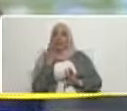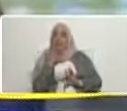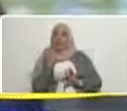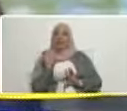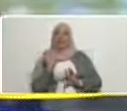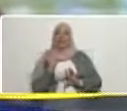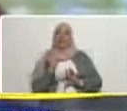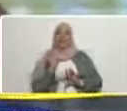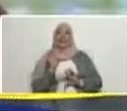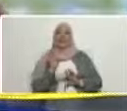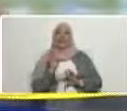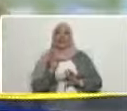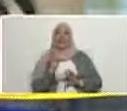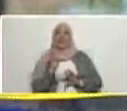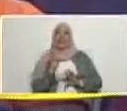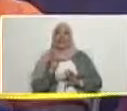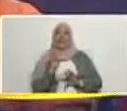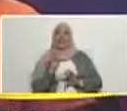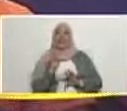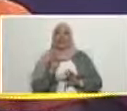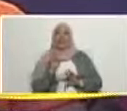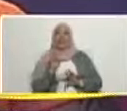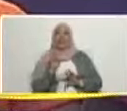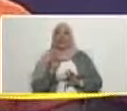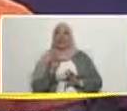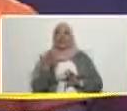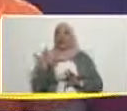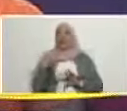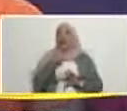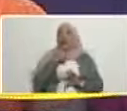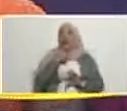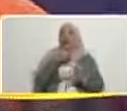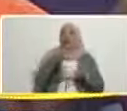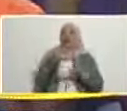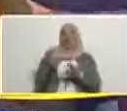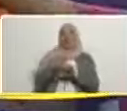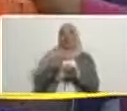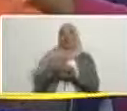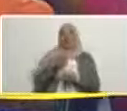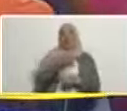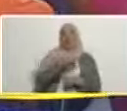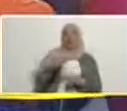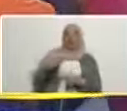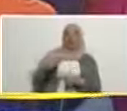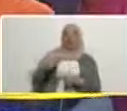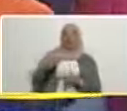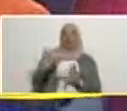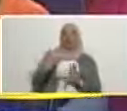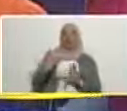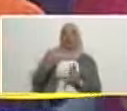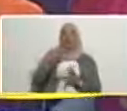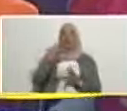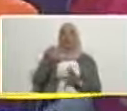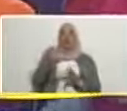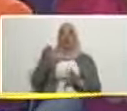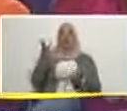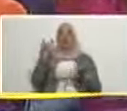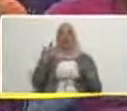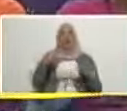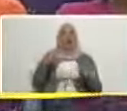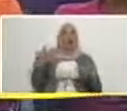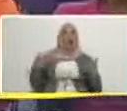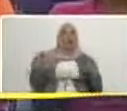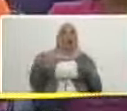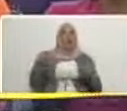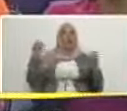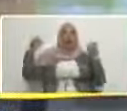gusta? Entonces, a veces, ¿quién organiza la rumba? Bueno, un sector privado por aquí. Y la juventud puede organizar su propia